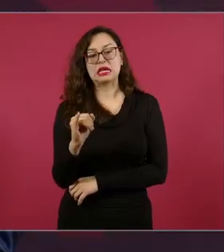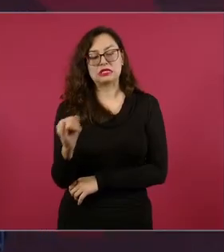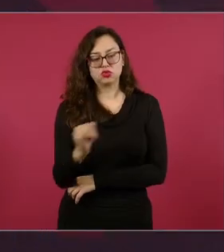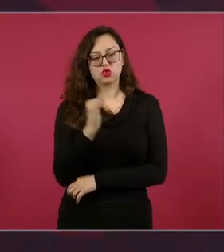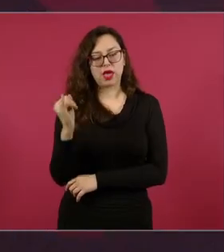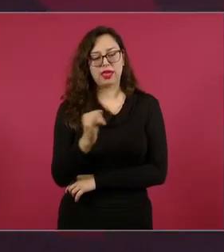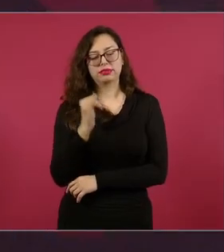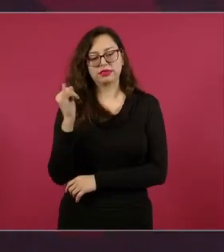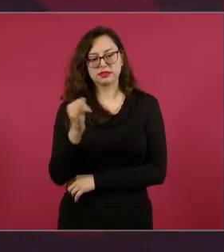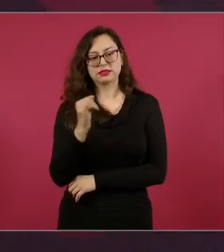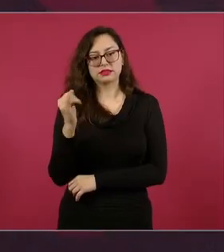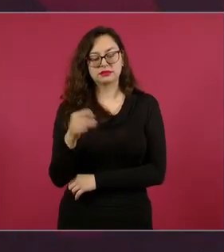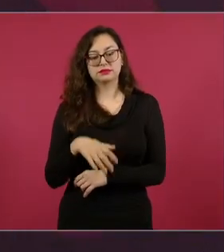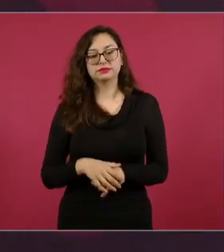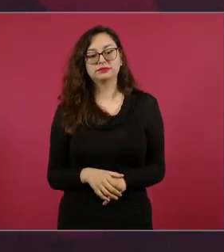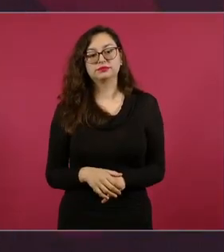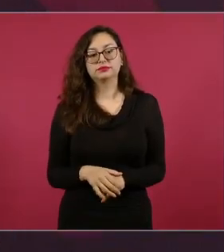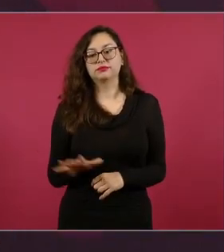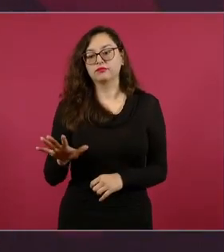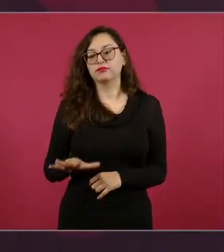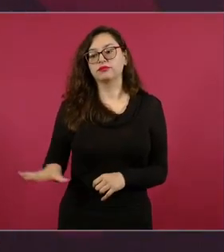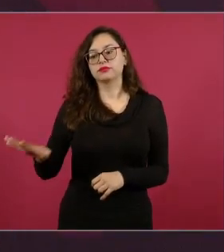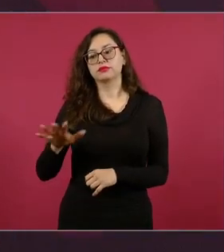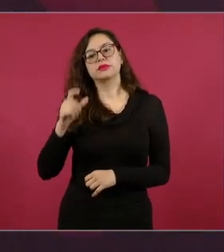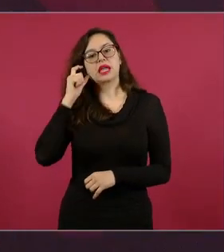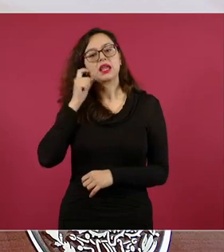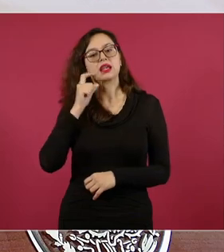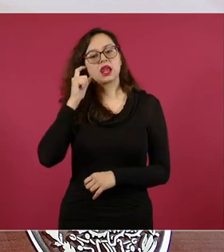estaba en Violeta, en la colonia Guerrero,